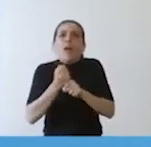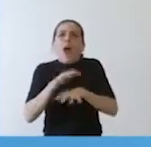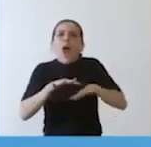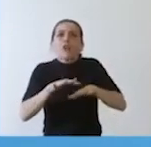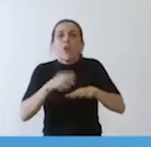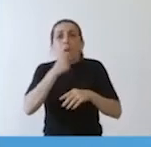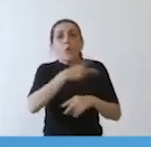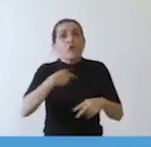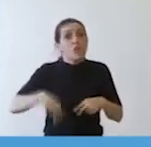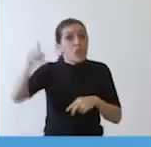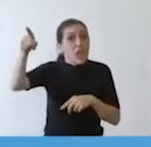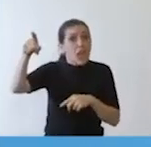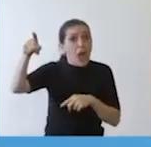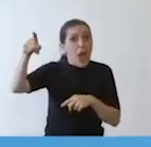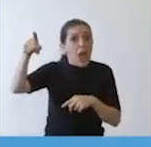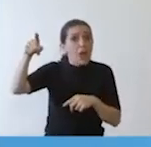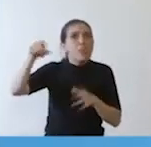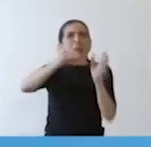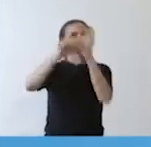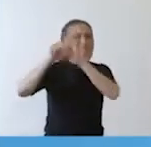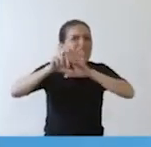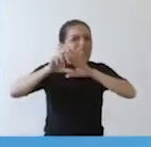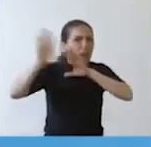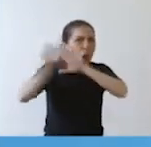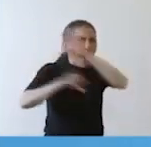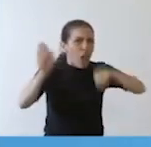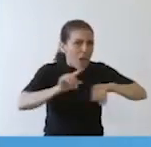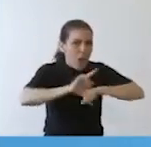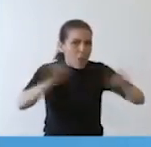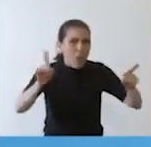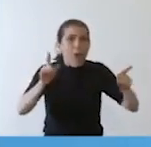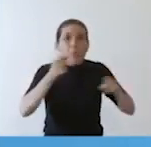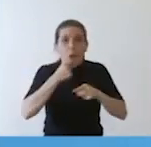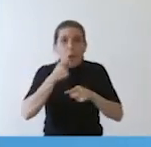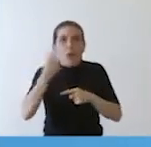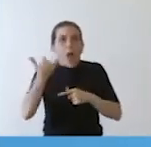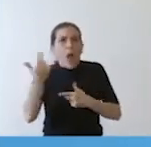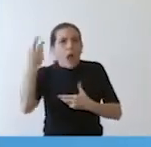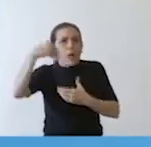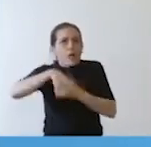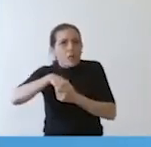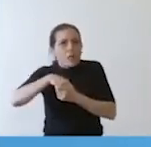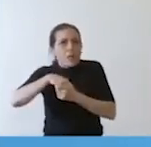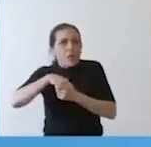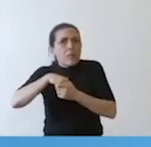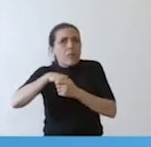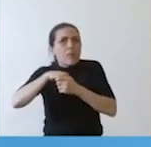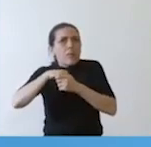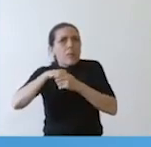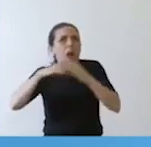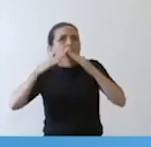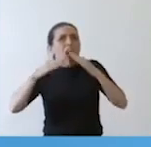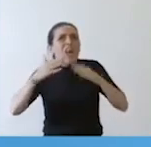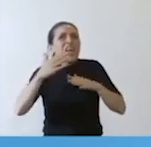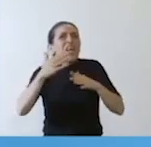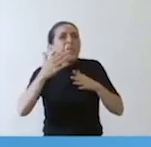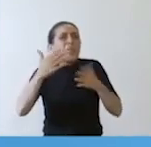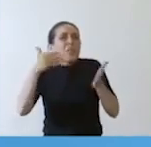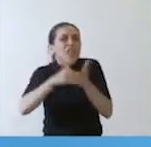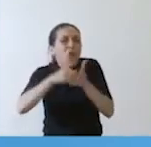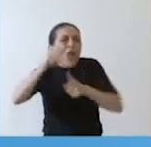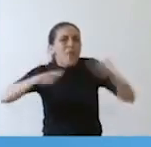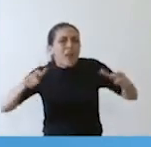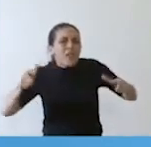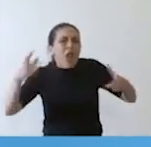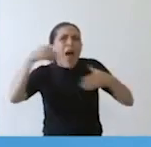hizo China, que no lo pueden hacer todos los países del mundo, el aislamiento, esa cuarentena histórica de la cantidad de millones de personas que hizo China con